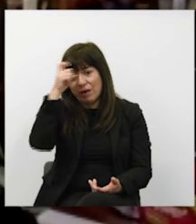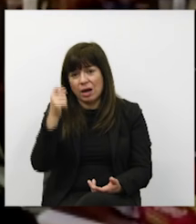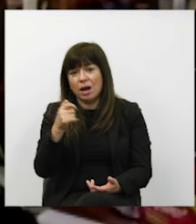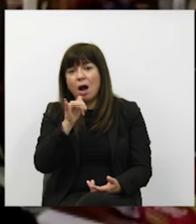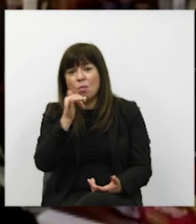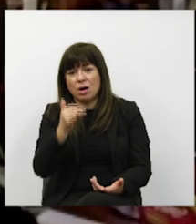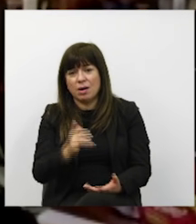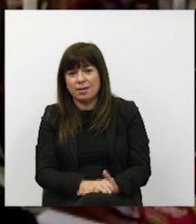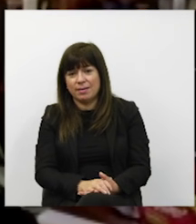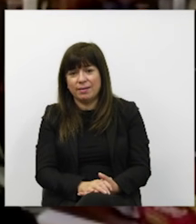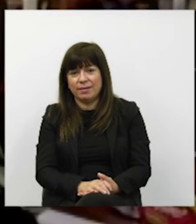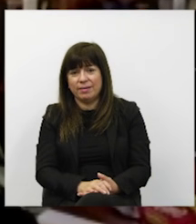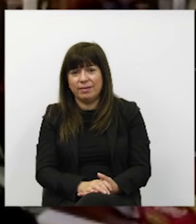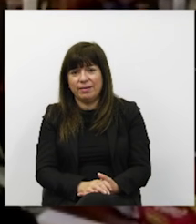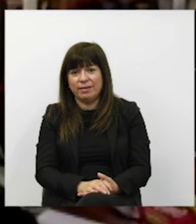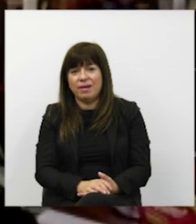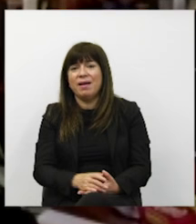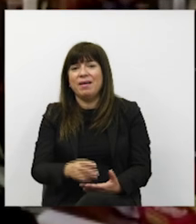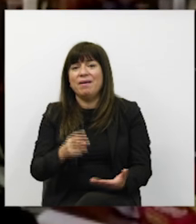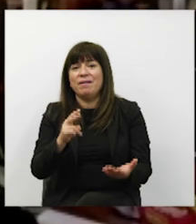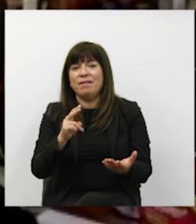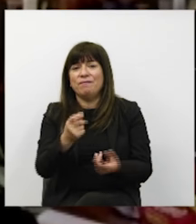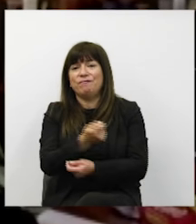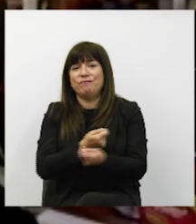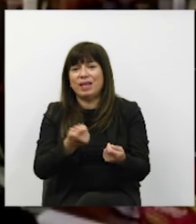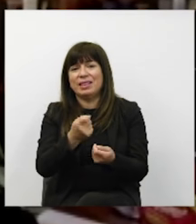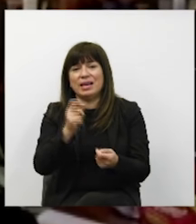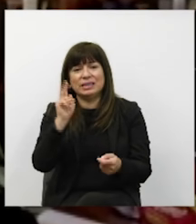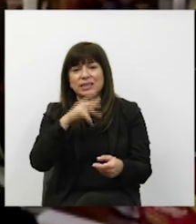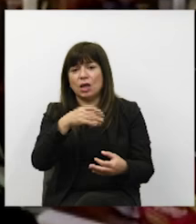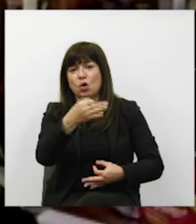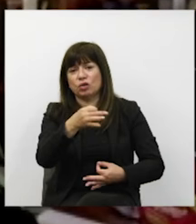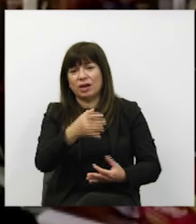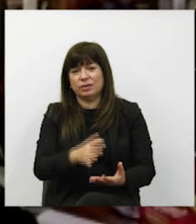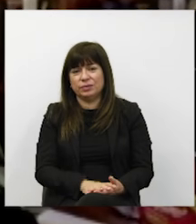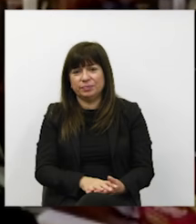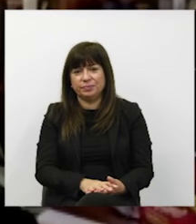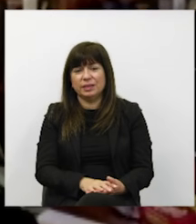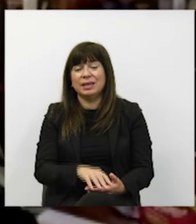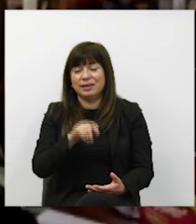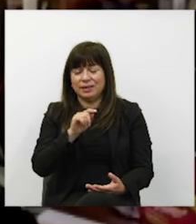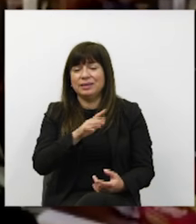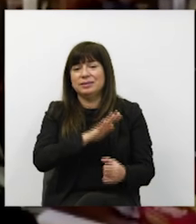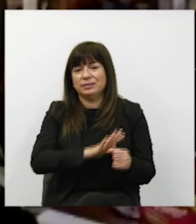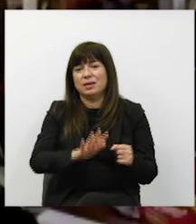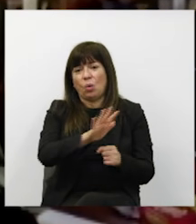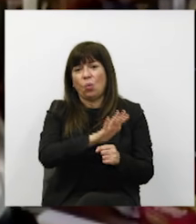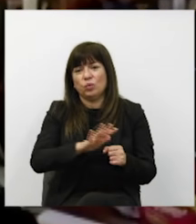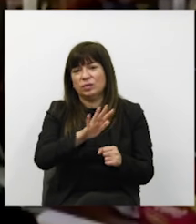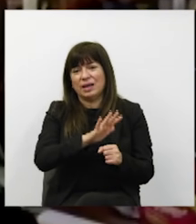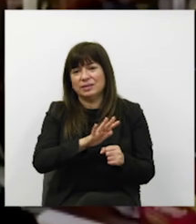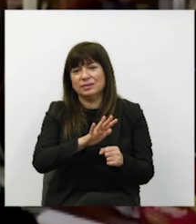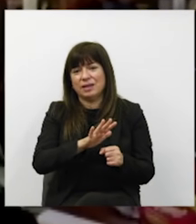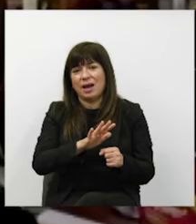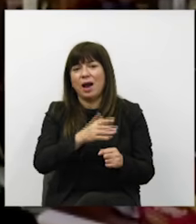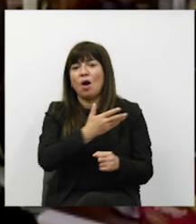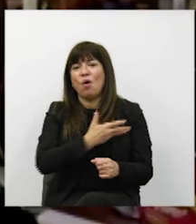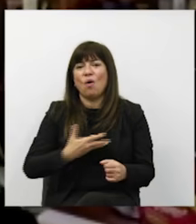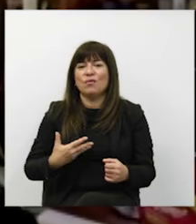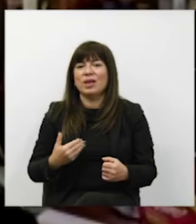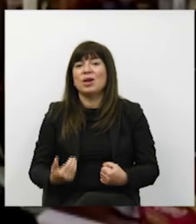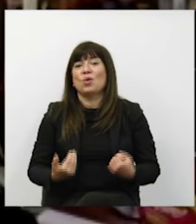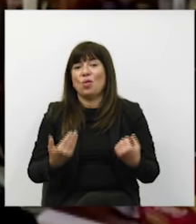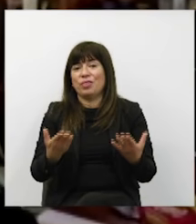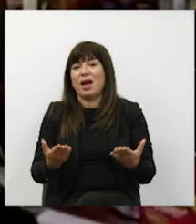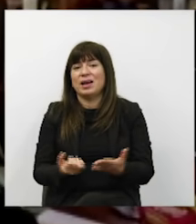agua, ¿ya? Agua fresca por 1,000 pesos. Y en estas circunstancias que hemos tenido que dar toda, o el gobierno ha tenido que dar